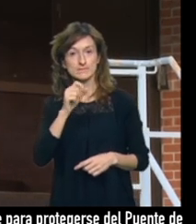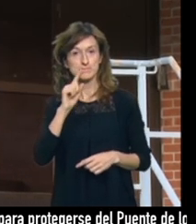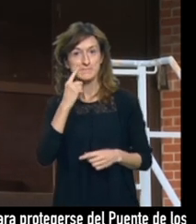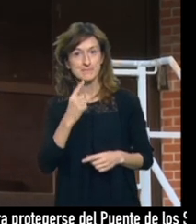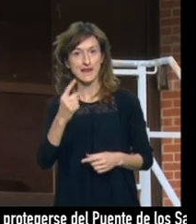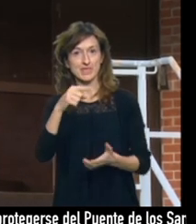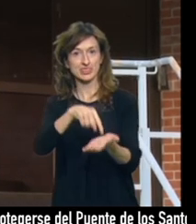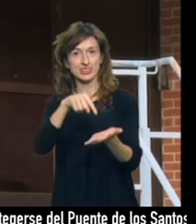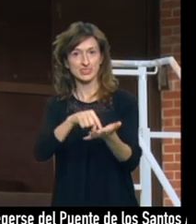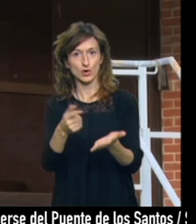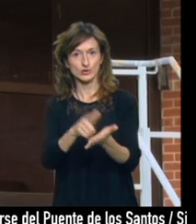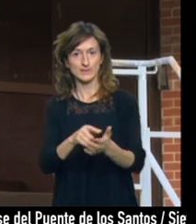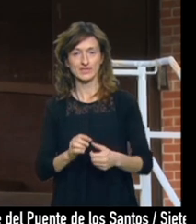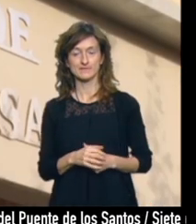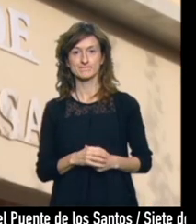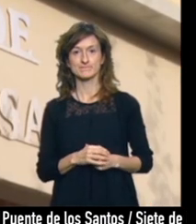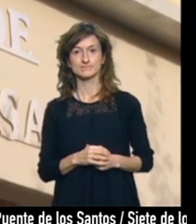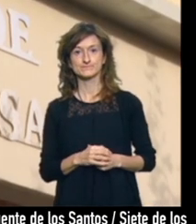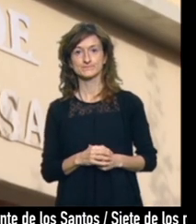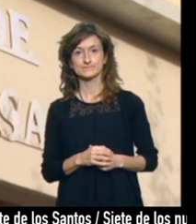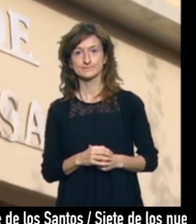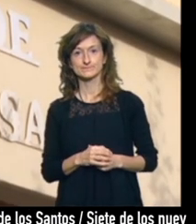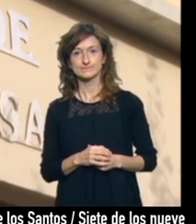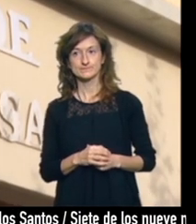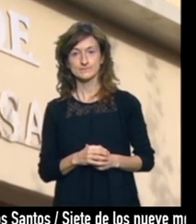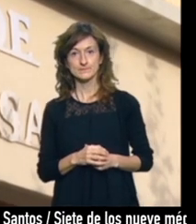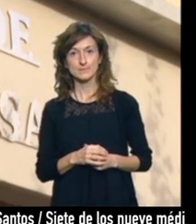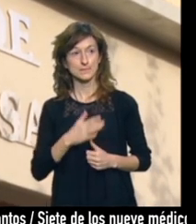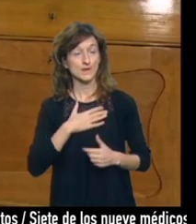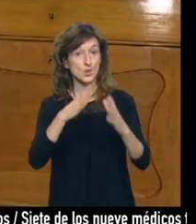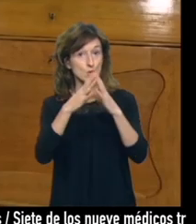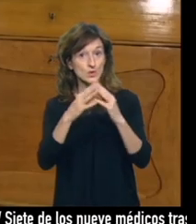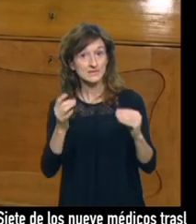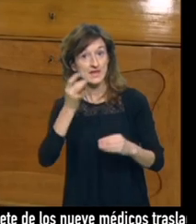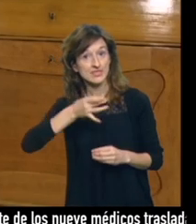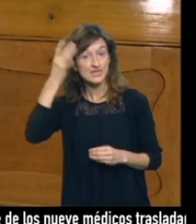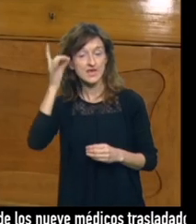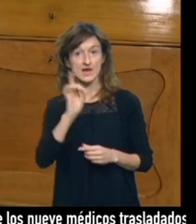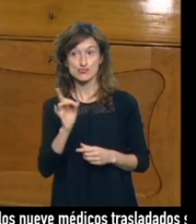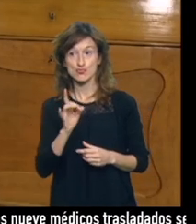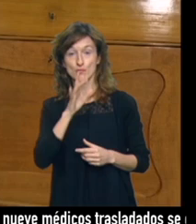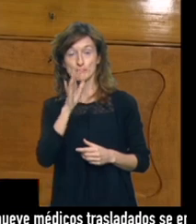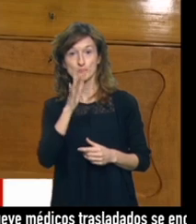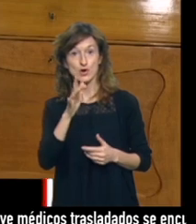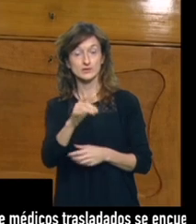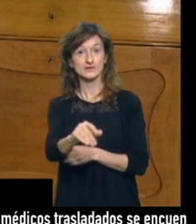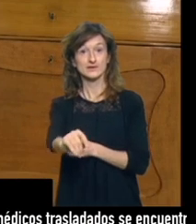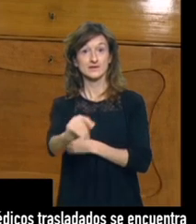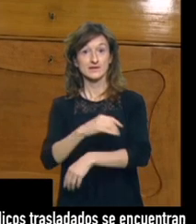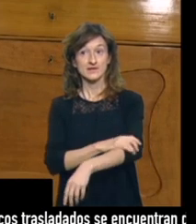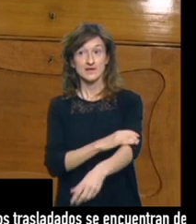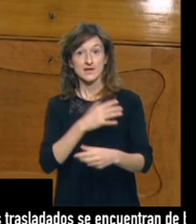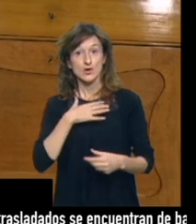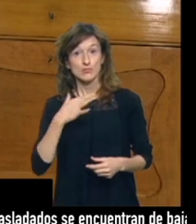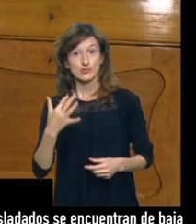a reivindicar esta demanda. No ha surgido directamente desde la propia universidad. En ningún momento se ha descartado esta